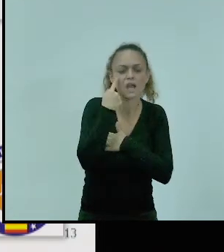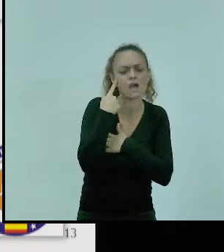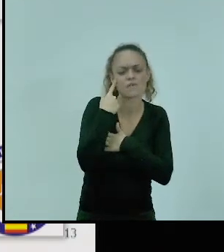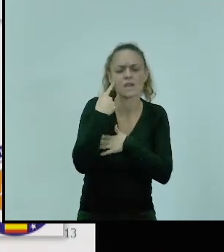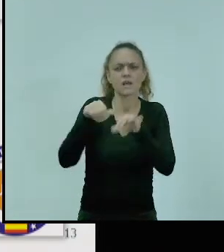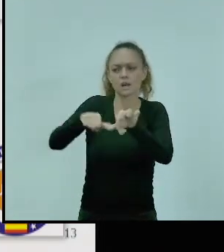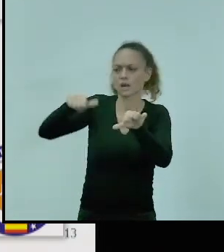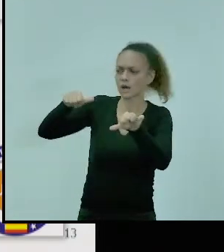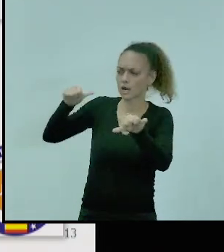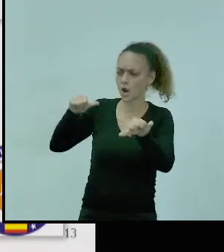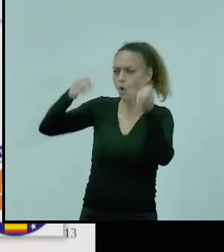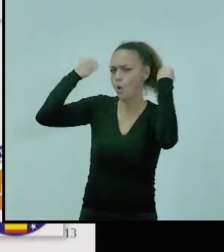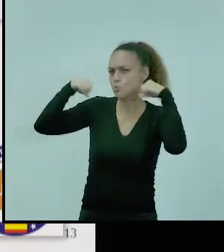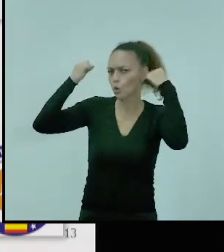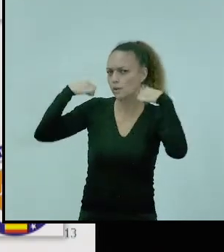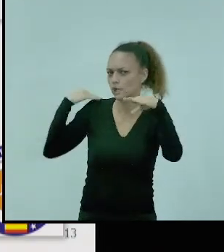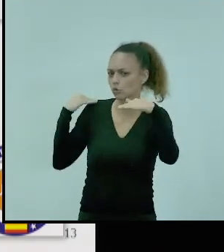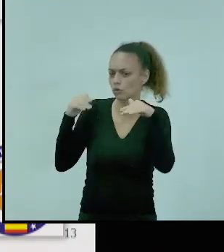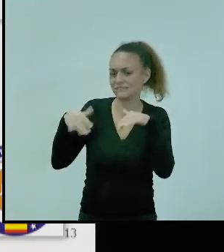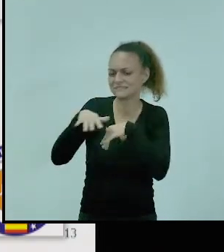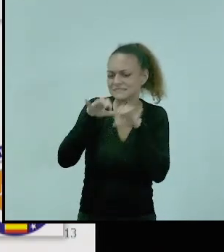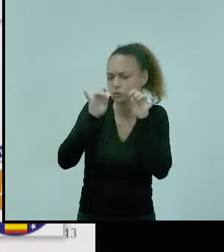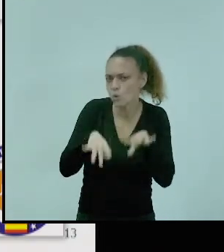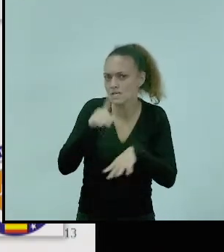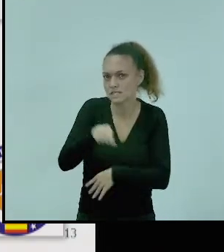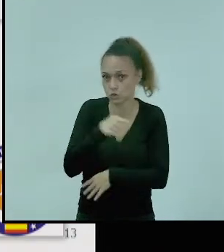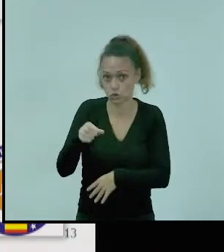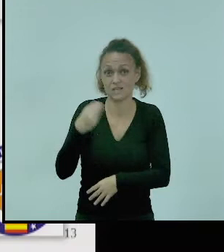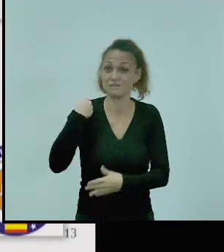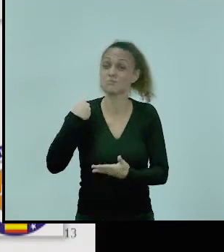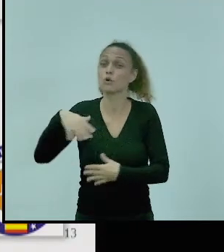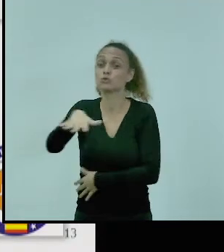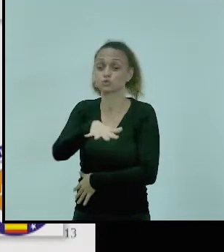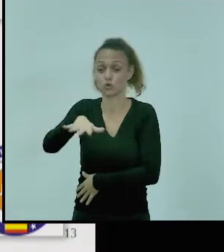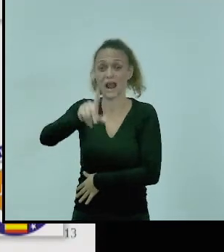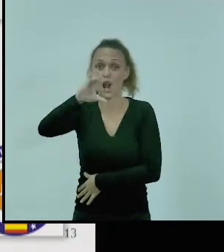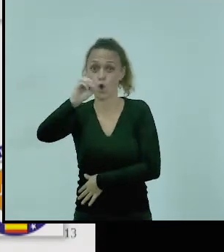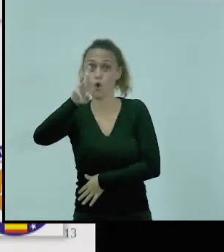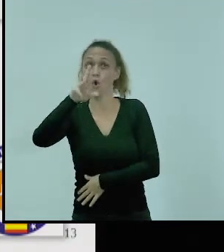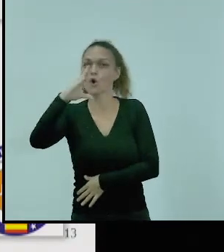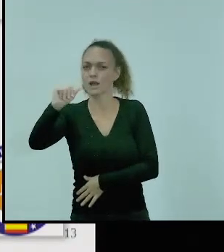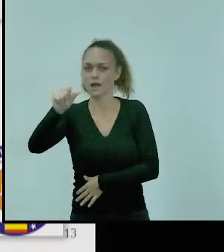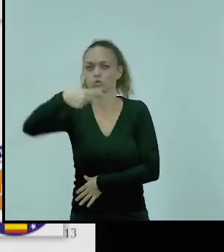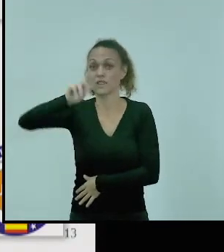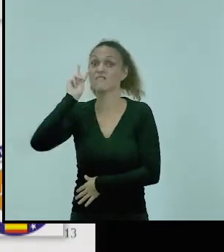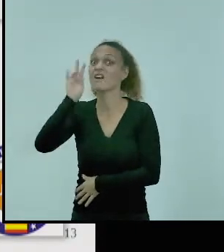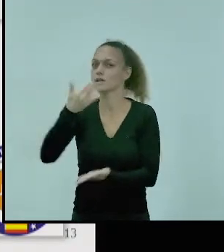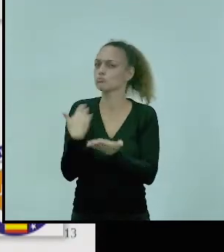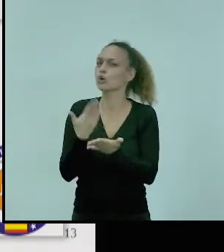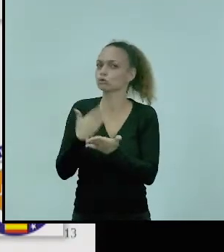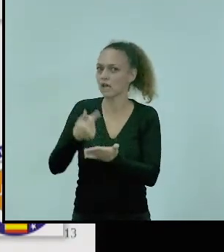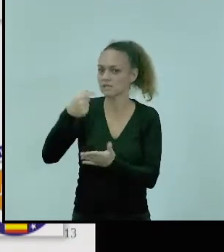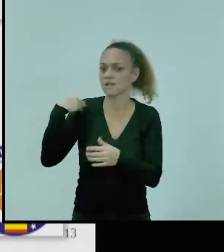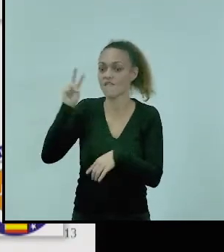espacial. Y ahora entenderán con el caso de Lorca la relevancia que nos daban estos patrones y lo que nos